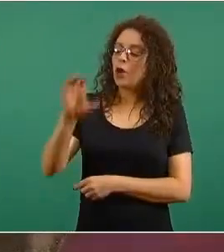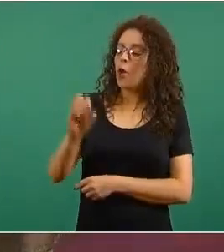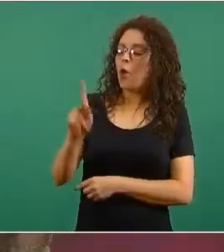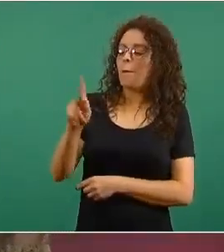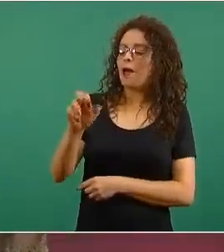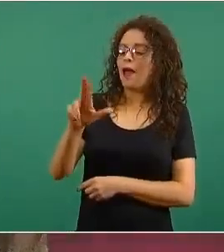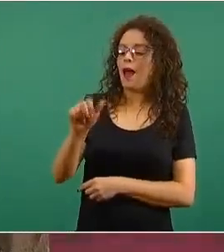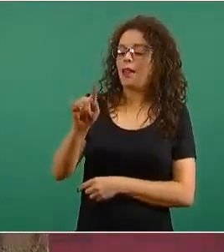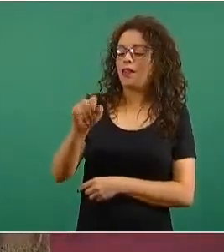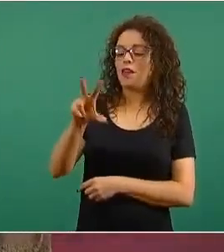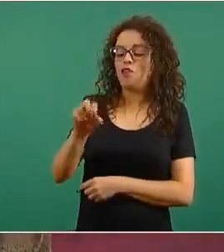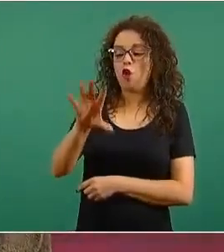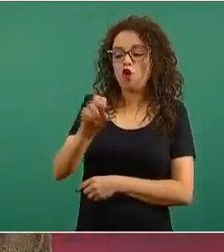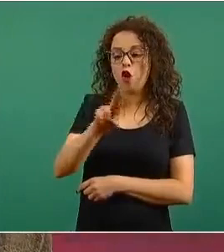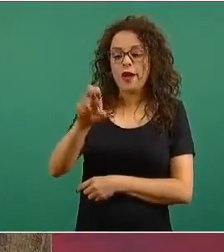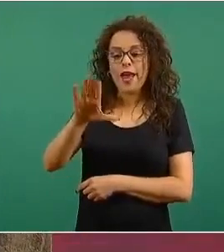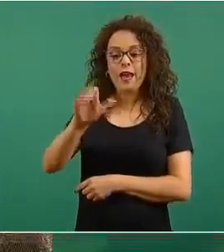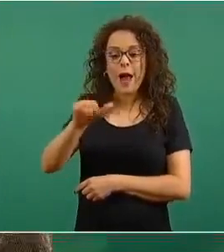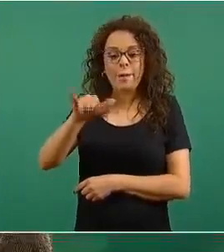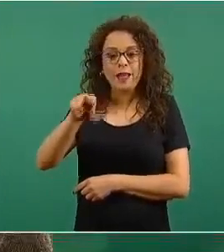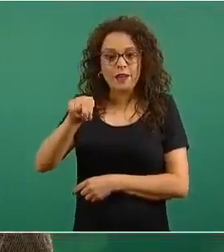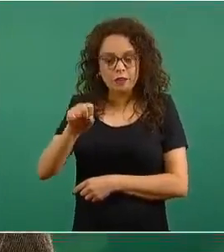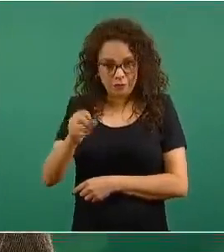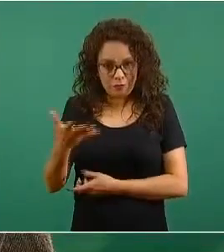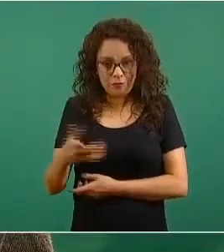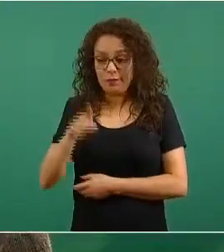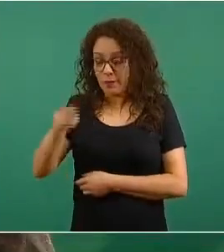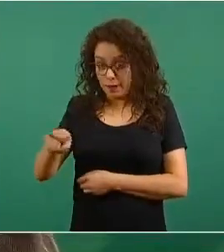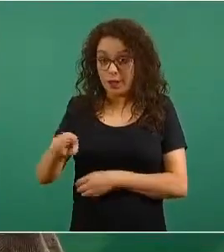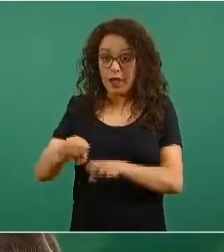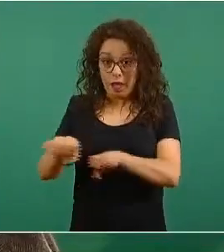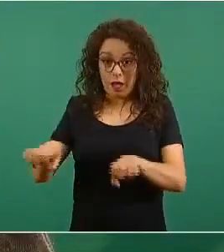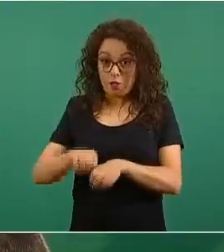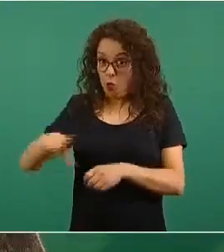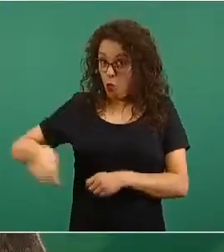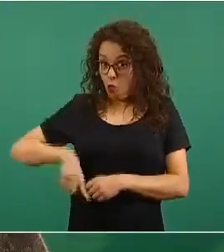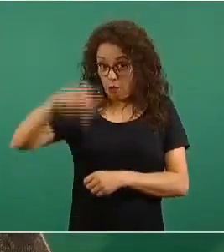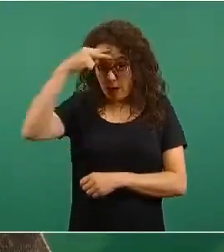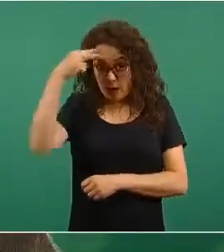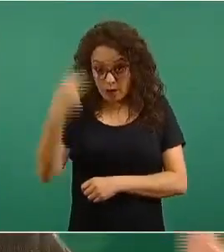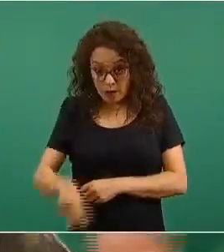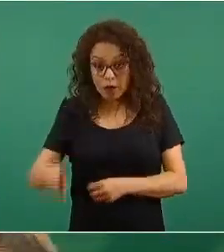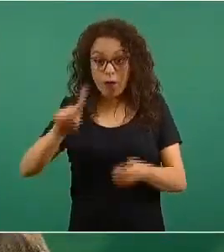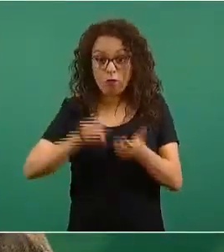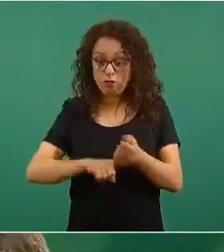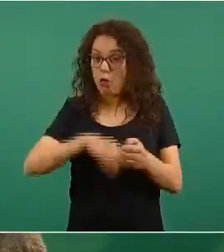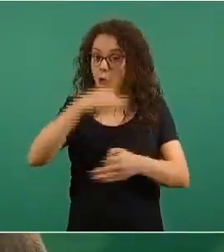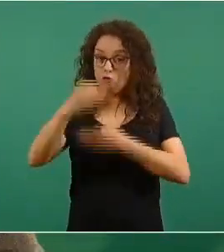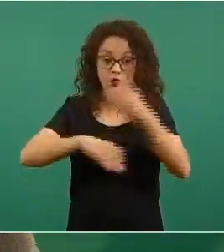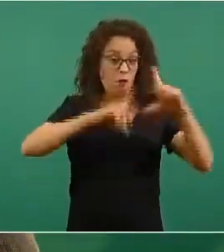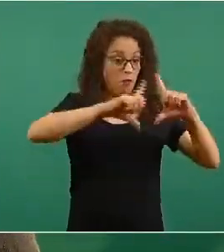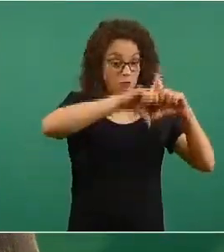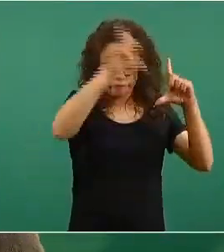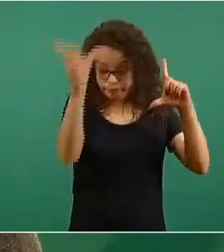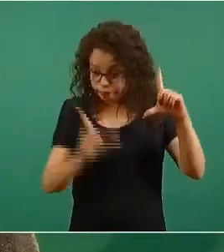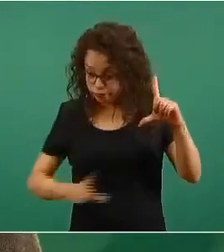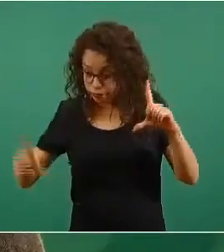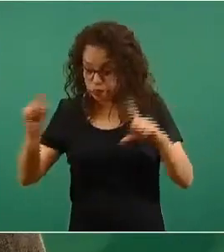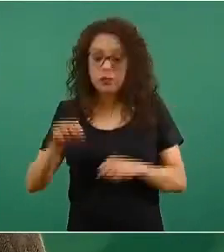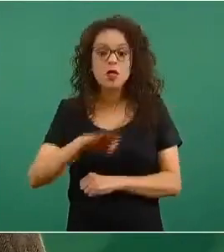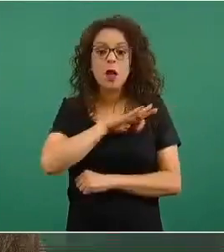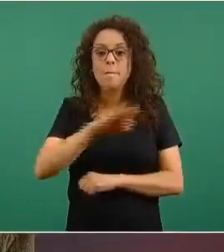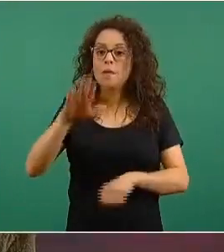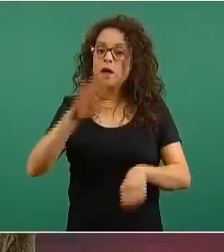aparato del Gobierno de México y en esencia de todo el Estado Nacional para poder vacunar lo